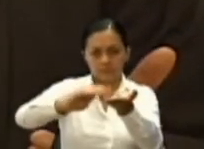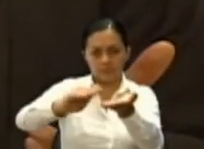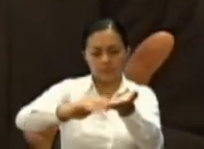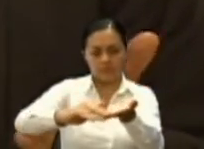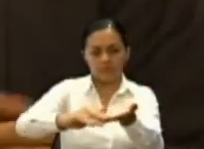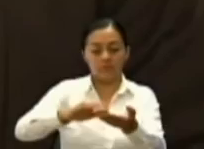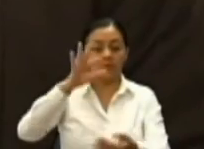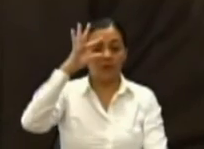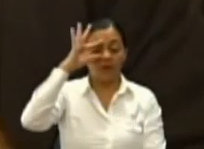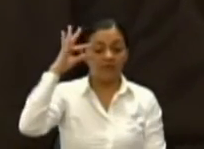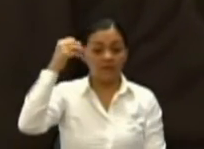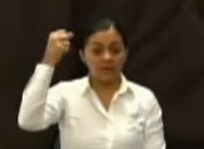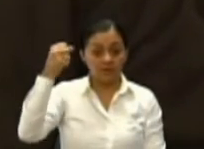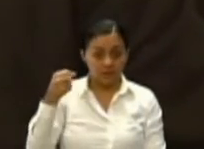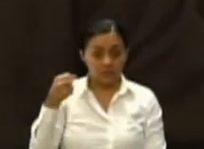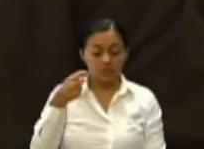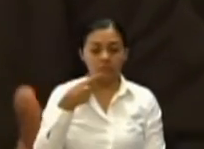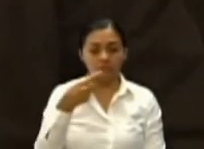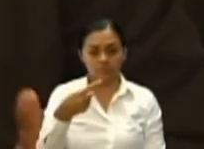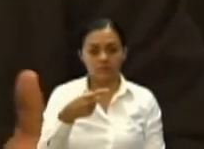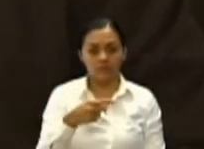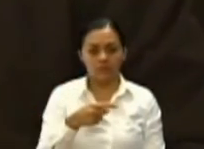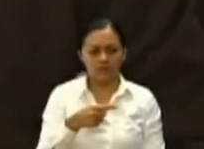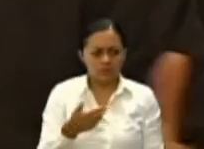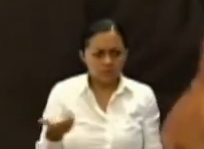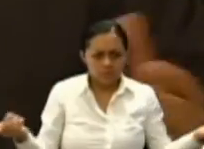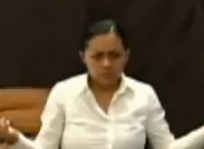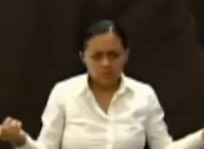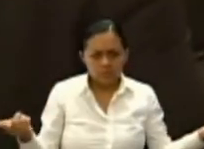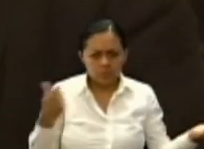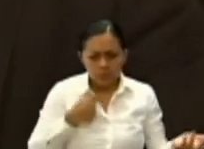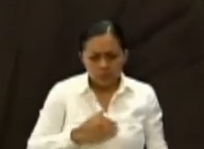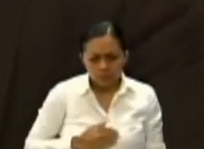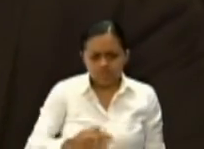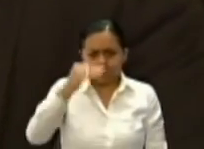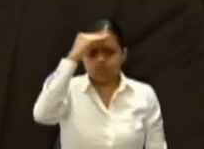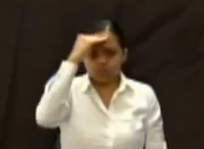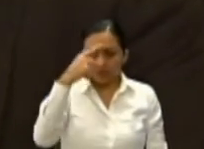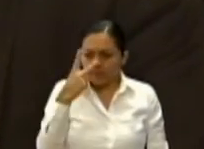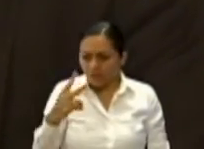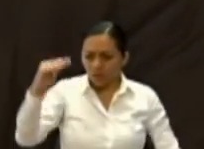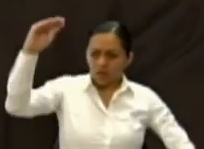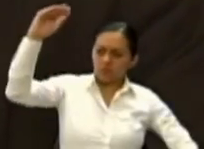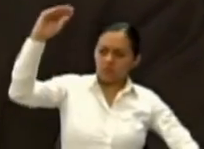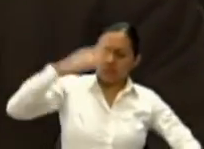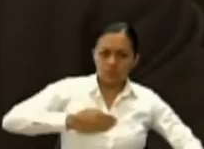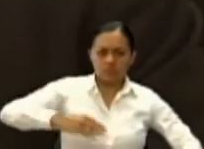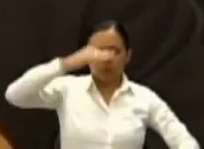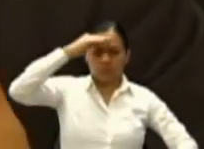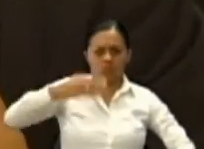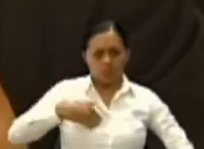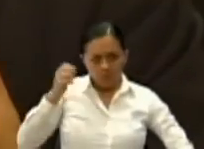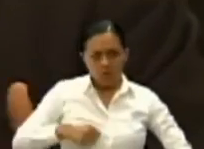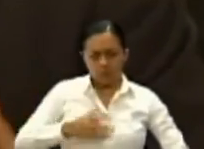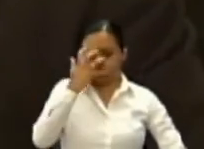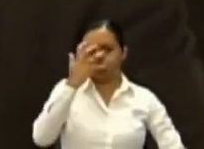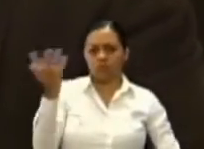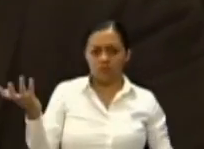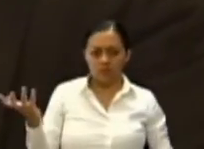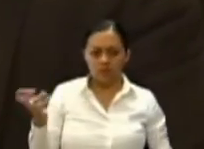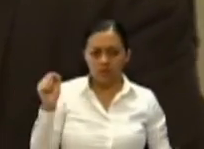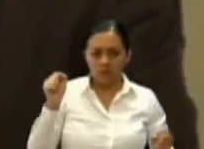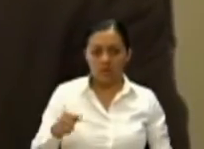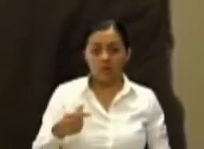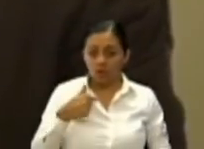papá francisco dice deben exasperar nos la desigualdad existente yo no me creo superior a nadie pero a mí sí me exaspera